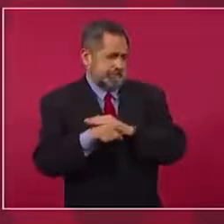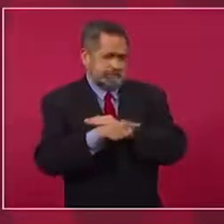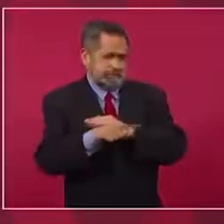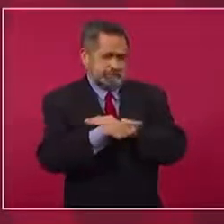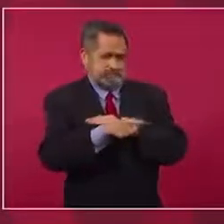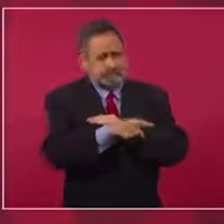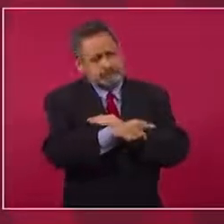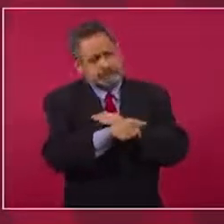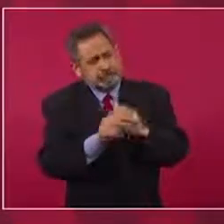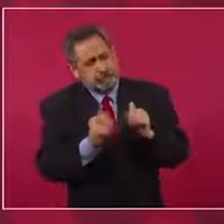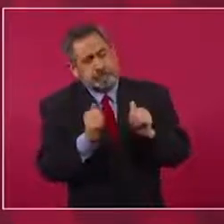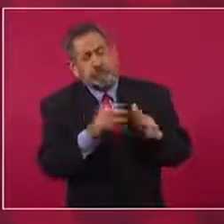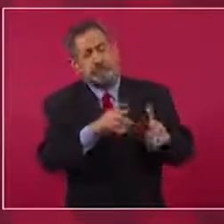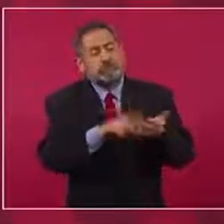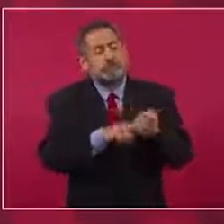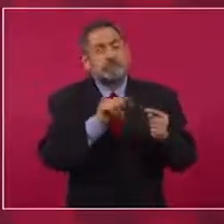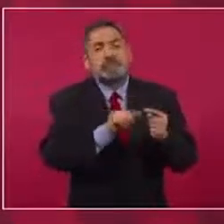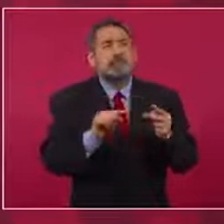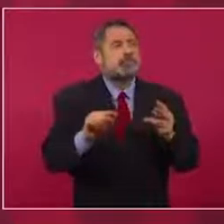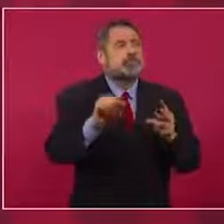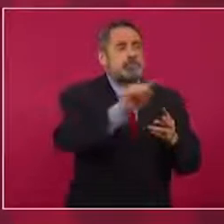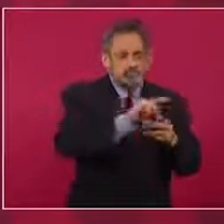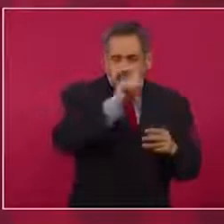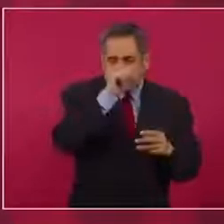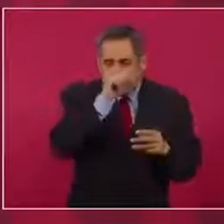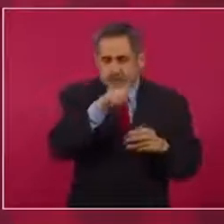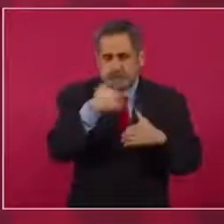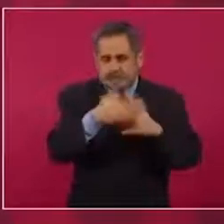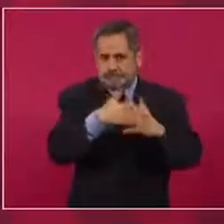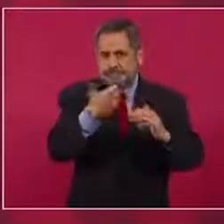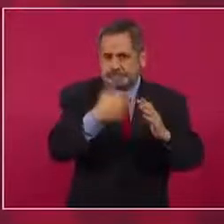de gas LP, y